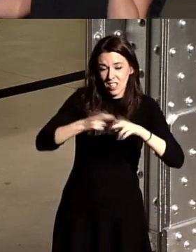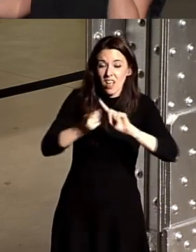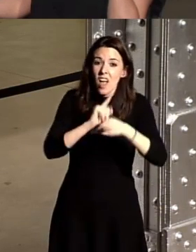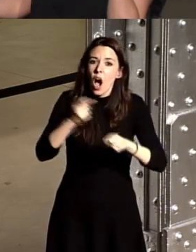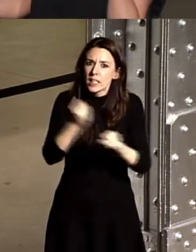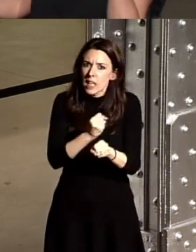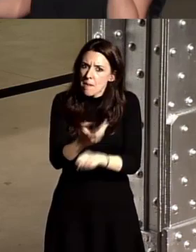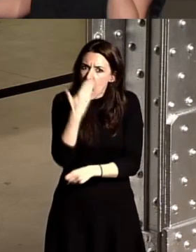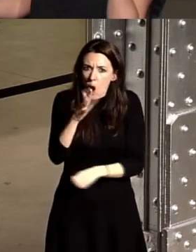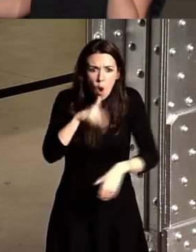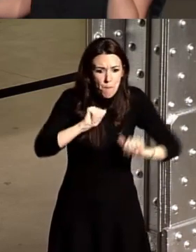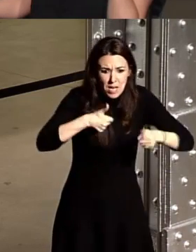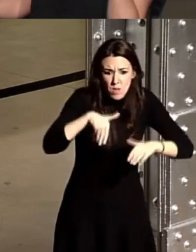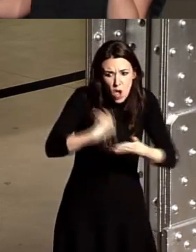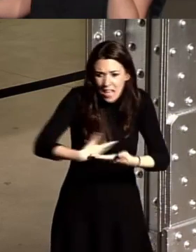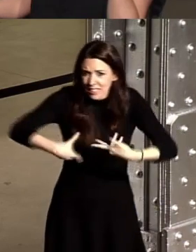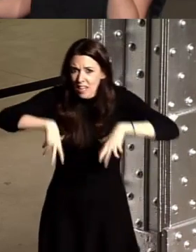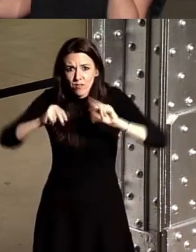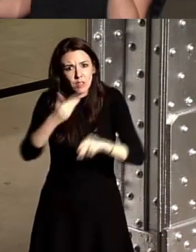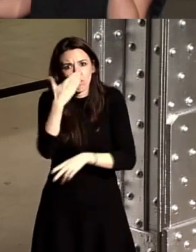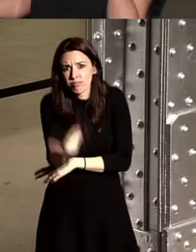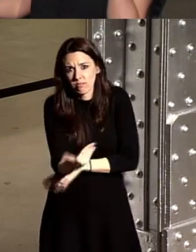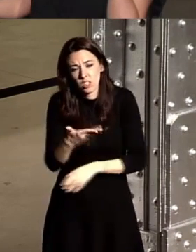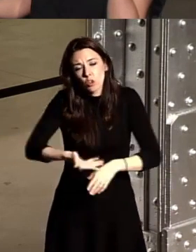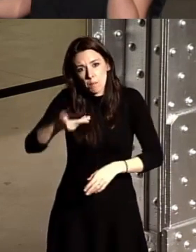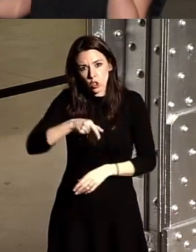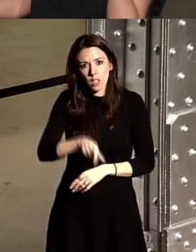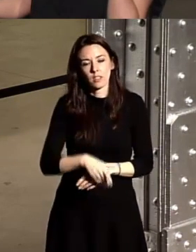el principio hasta el final. Y eso yo creo que es muy importante.